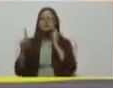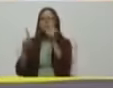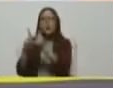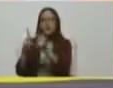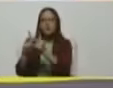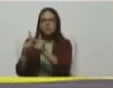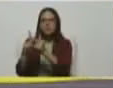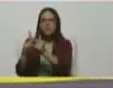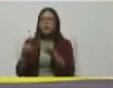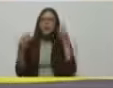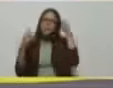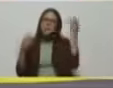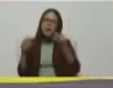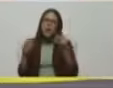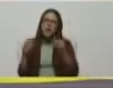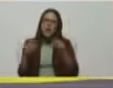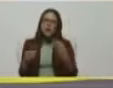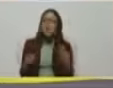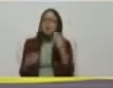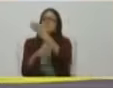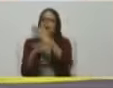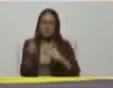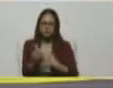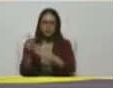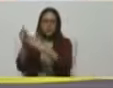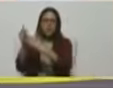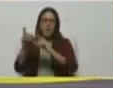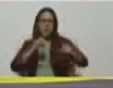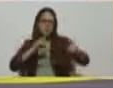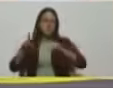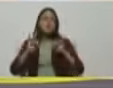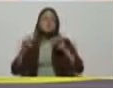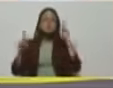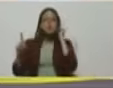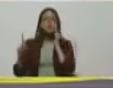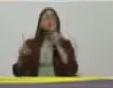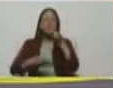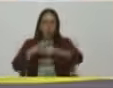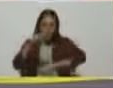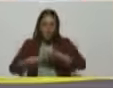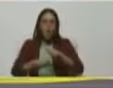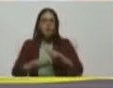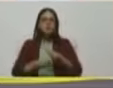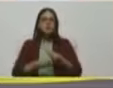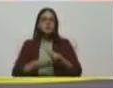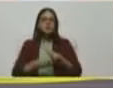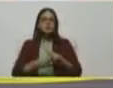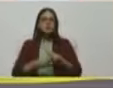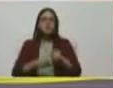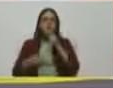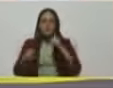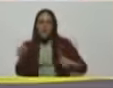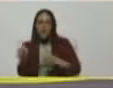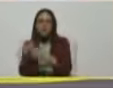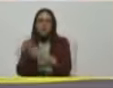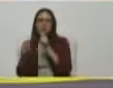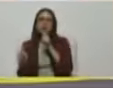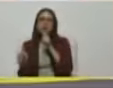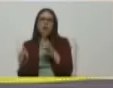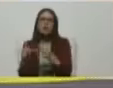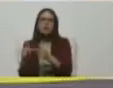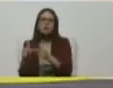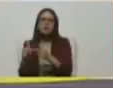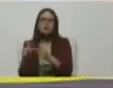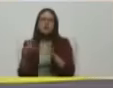para que fuera, comandara, y Sucre fue. A su lado iba la